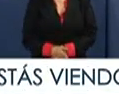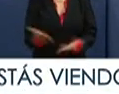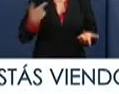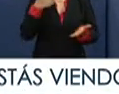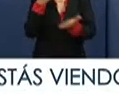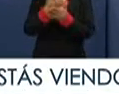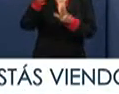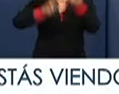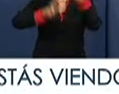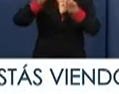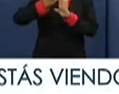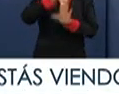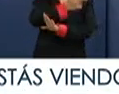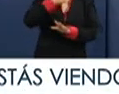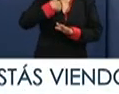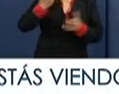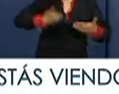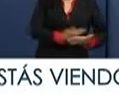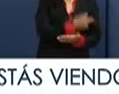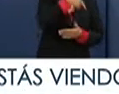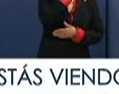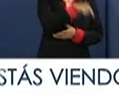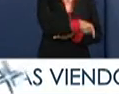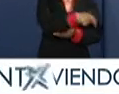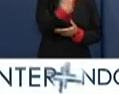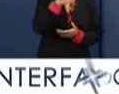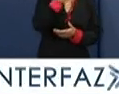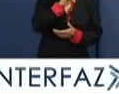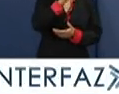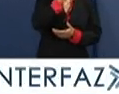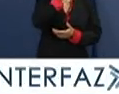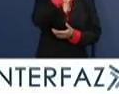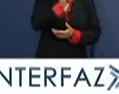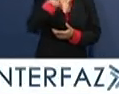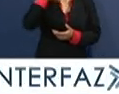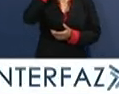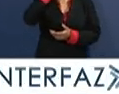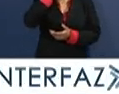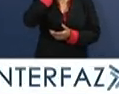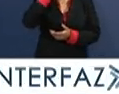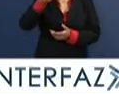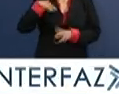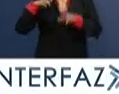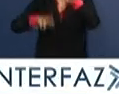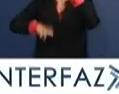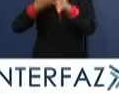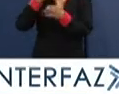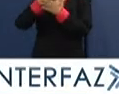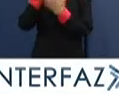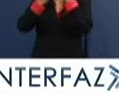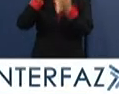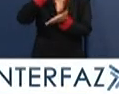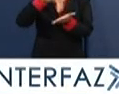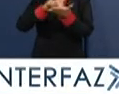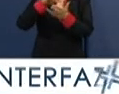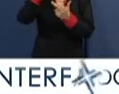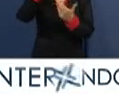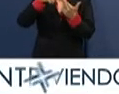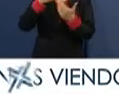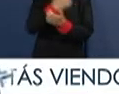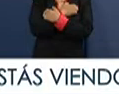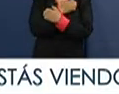cuando fue normalista. Bueno, yo soy originario de Iguala, Guerrero, y de la normal del Centro Regional de Educación